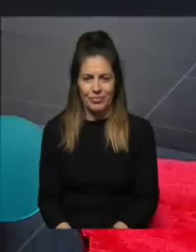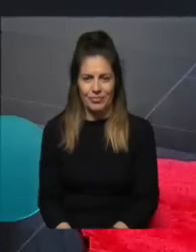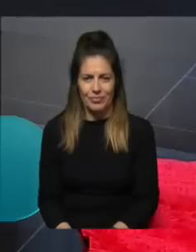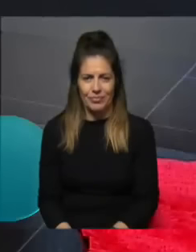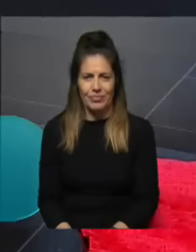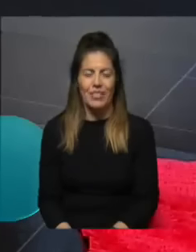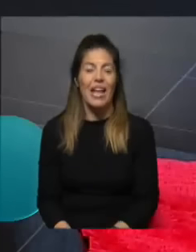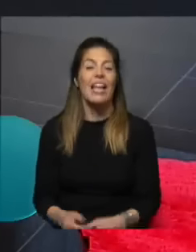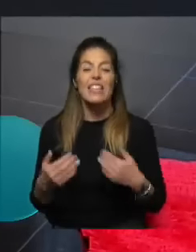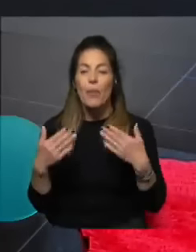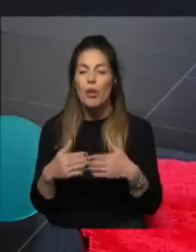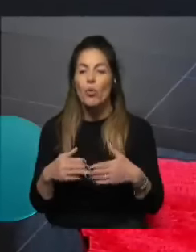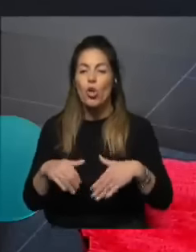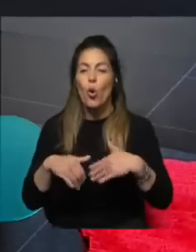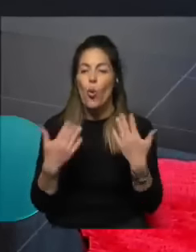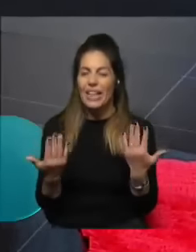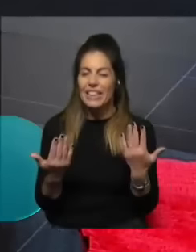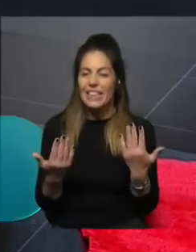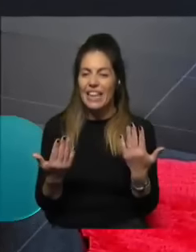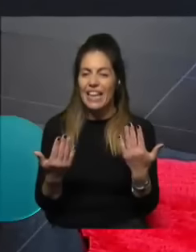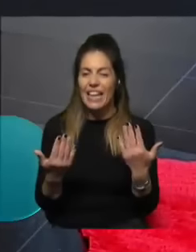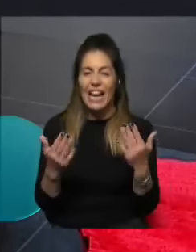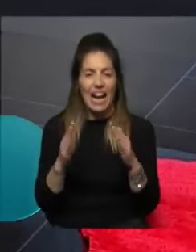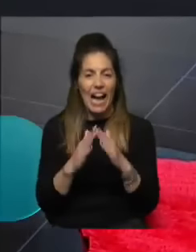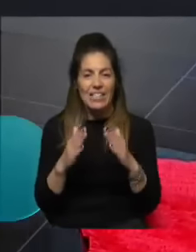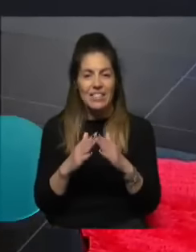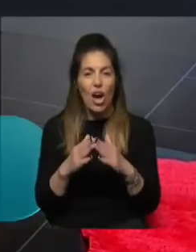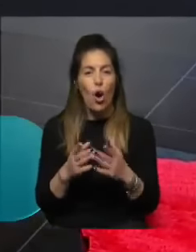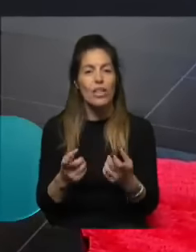decime, casa, Fito, o tiene que Fito, ser una, mirá, casa histórica, una casa antigua?